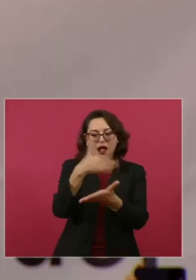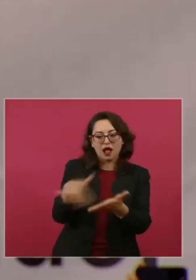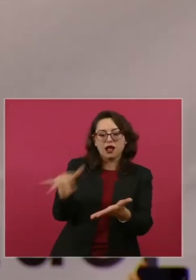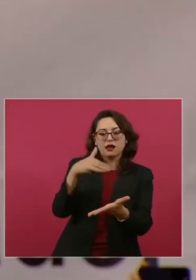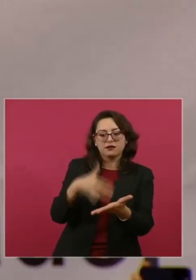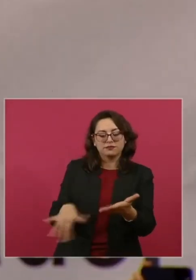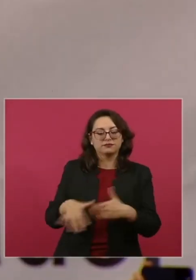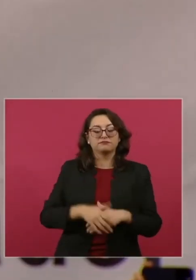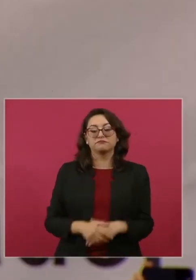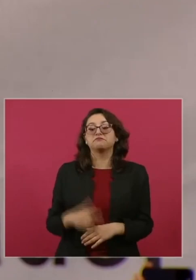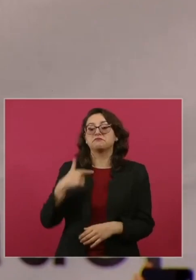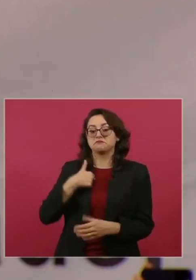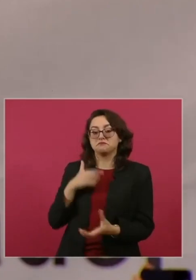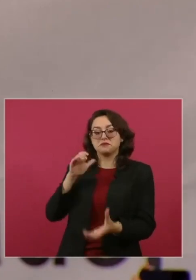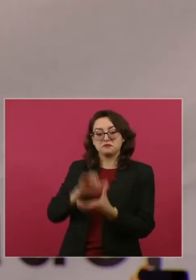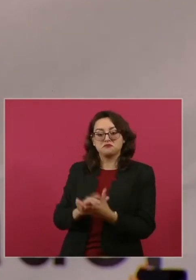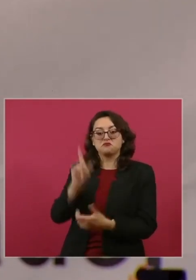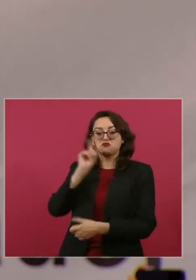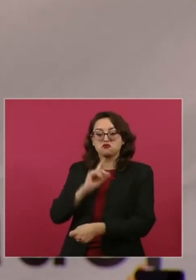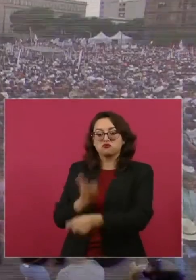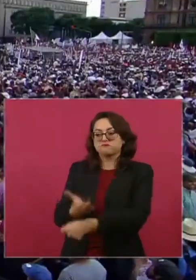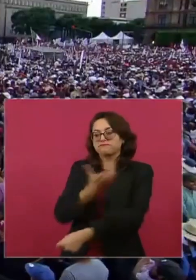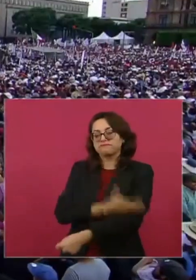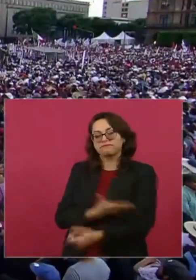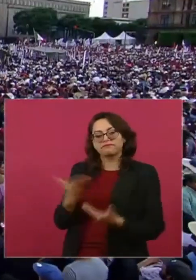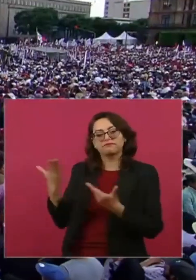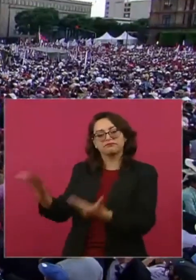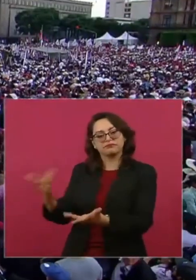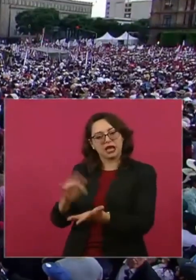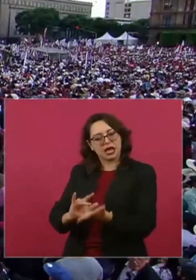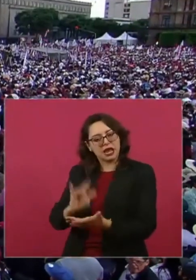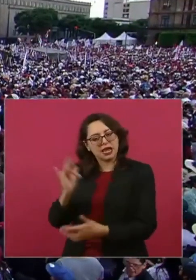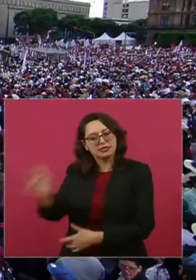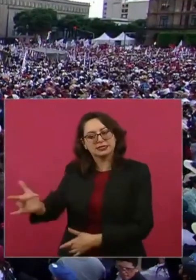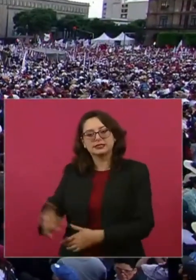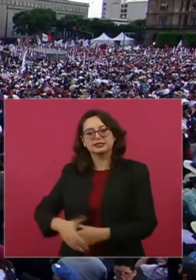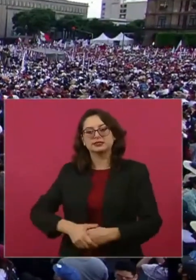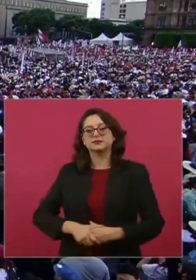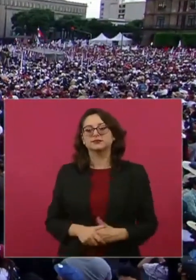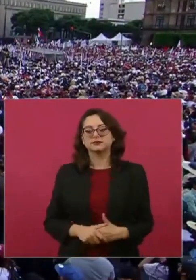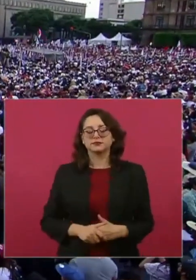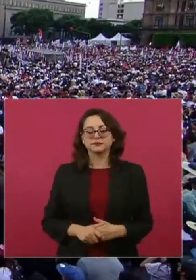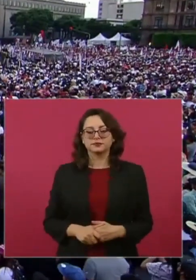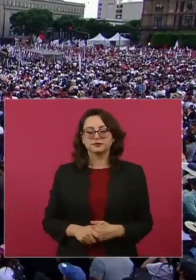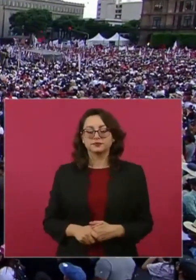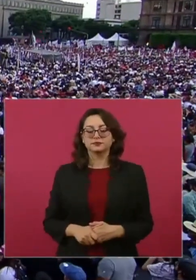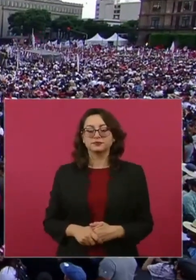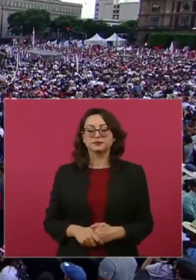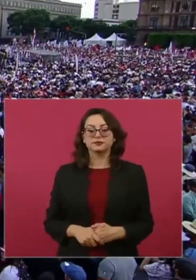a Beatriz, readership, mi esposa y compañera. Such as my wife. She is a historian,